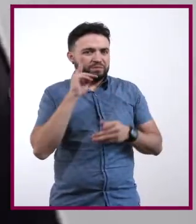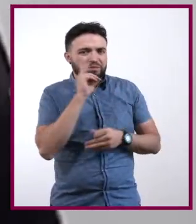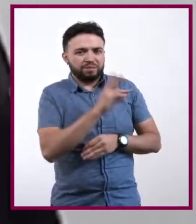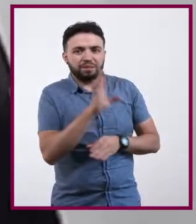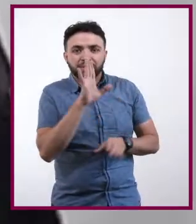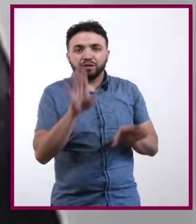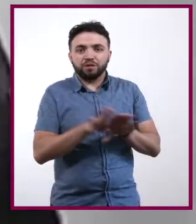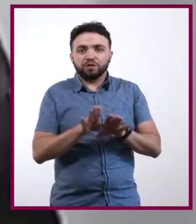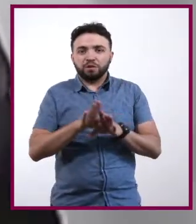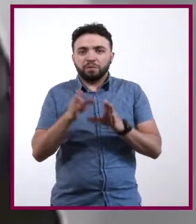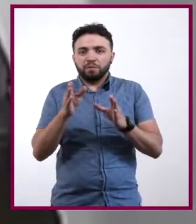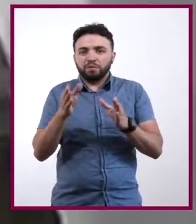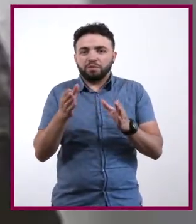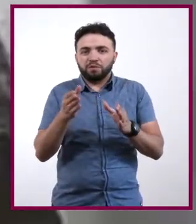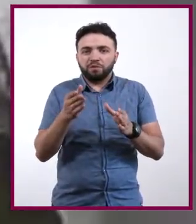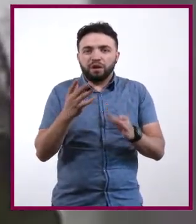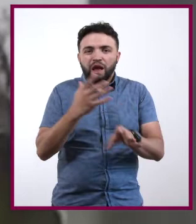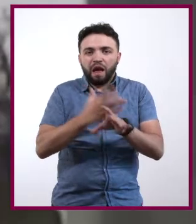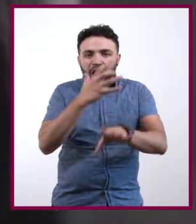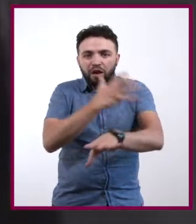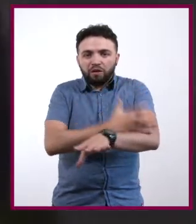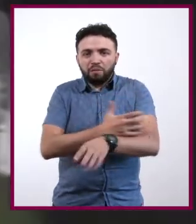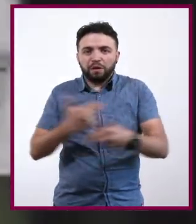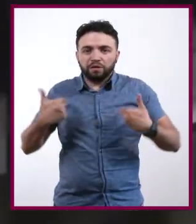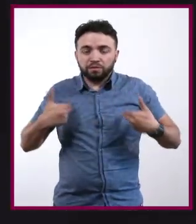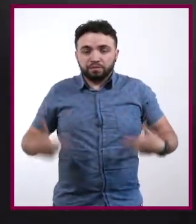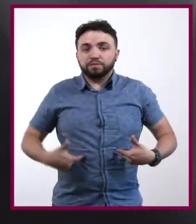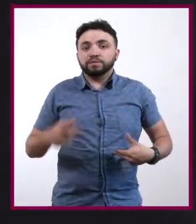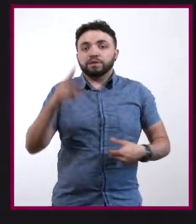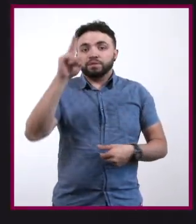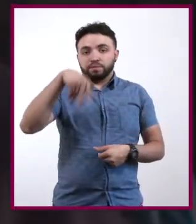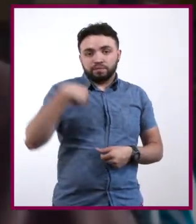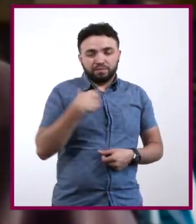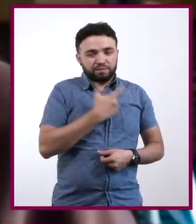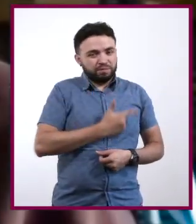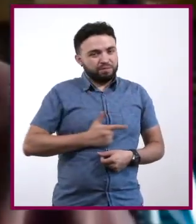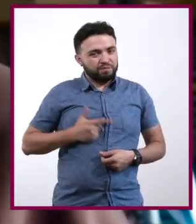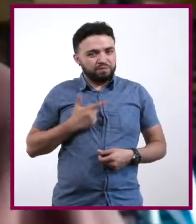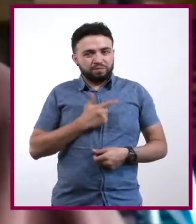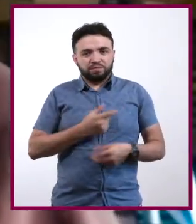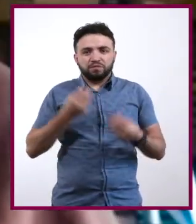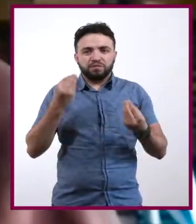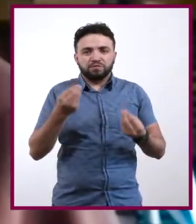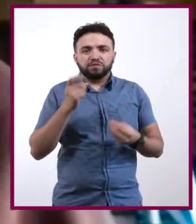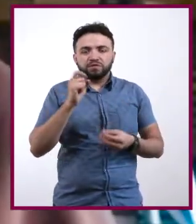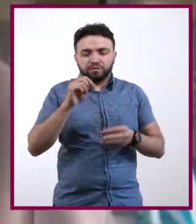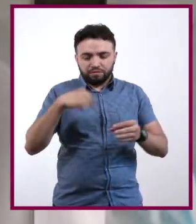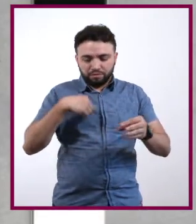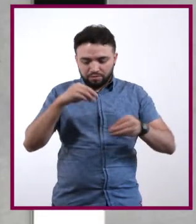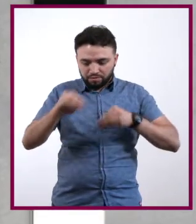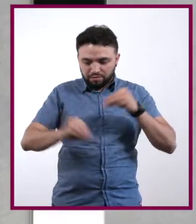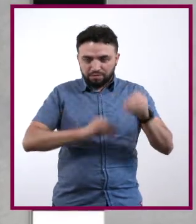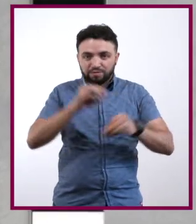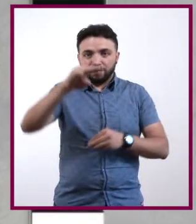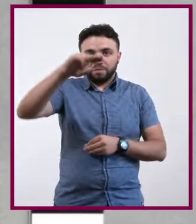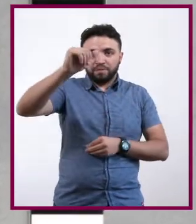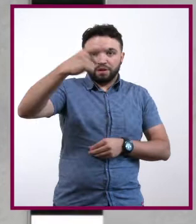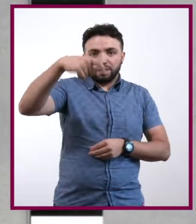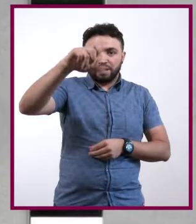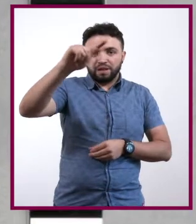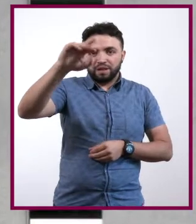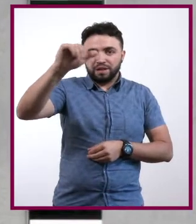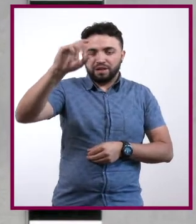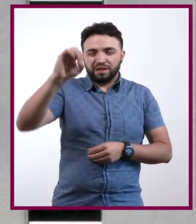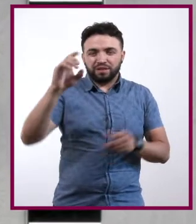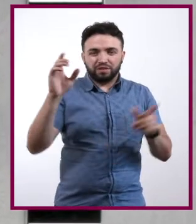papel de acompañamiento. A mí me gustan mucho las maquetas pequeñas, en las que